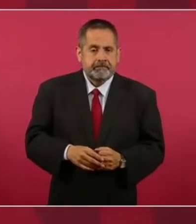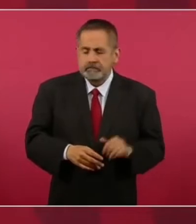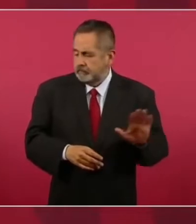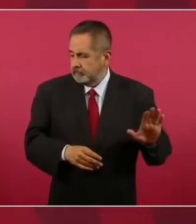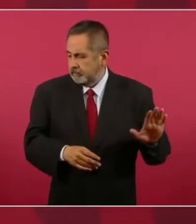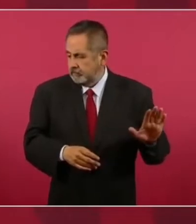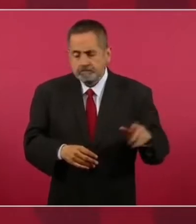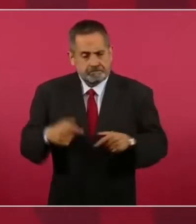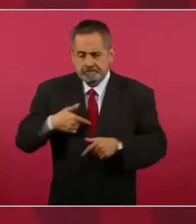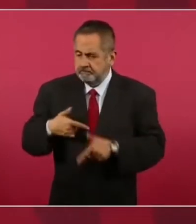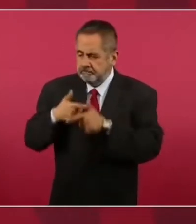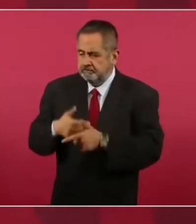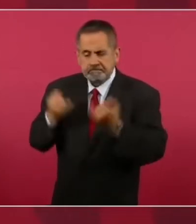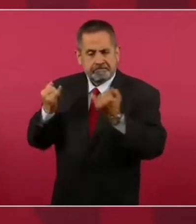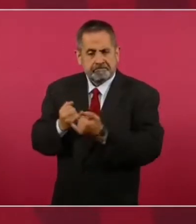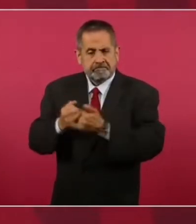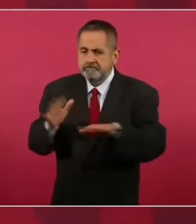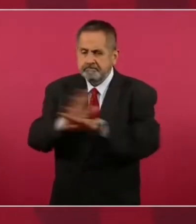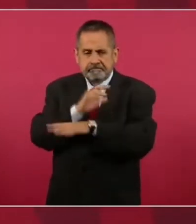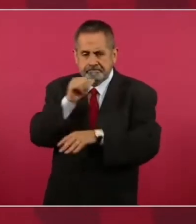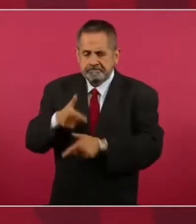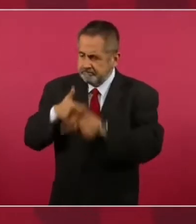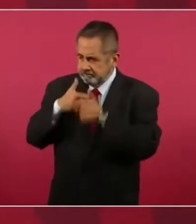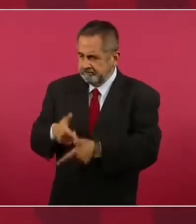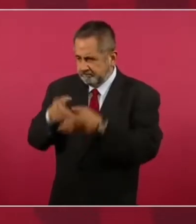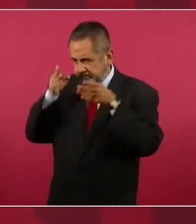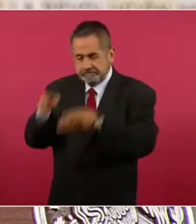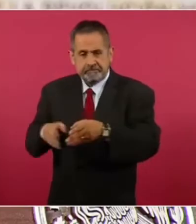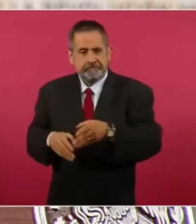Nosotros no vamos a cambiar en eso. Pero además,